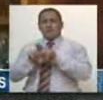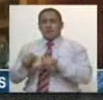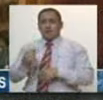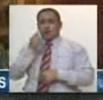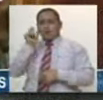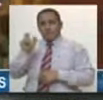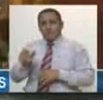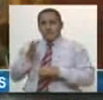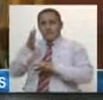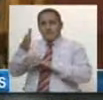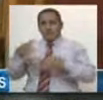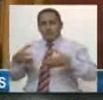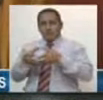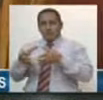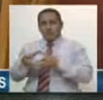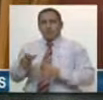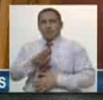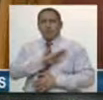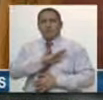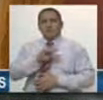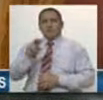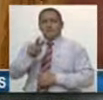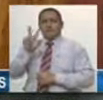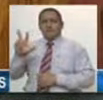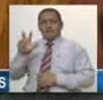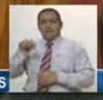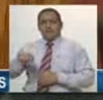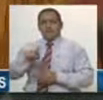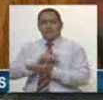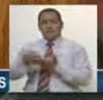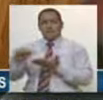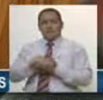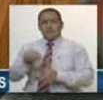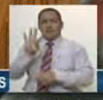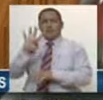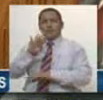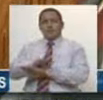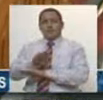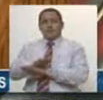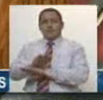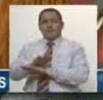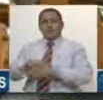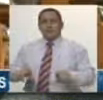asistirá al pleno el jueves 23 de este mes a las 4